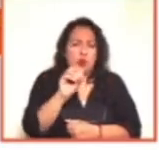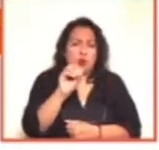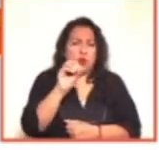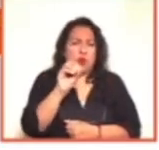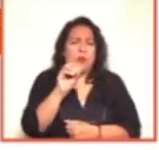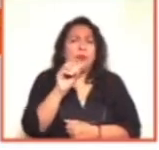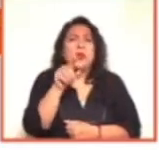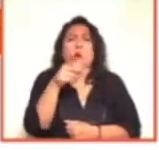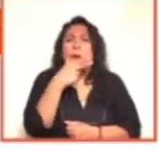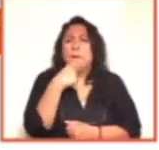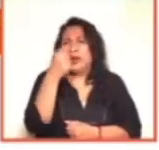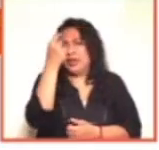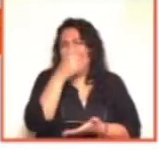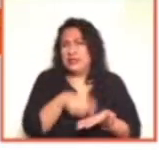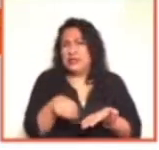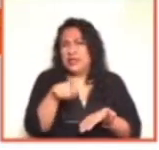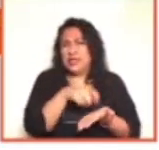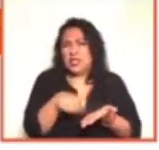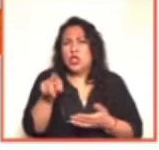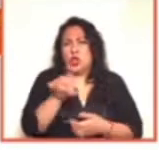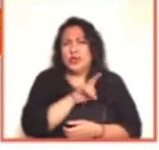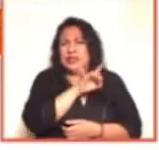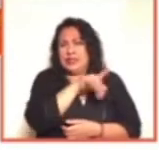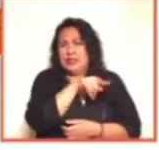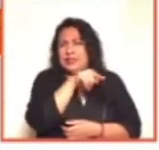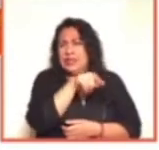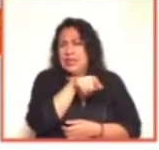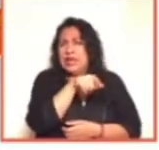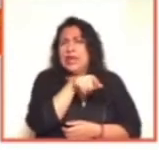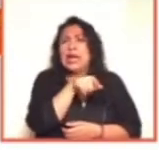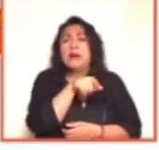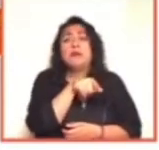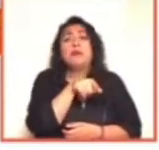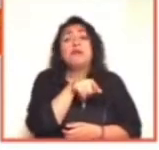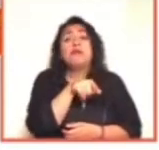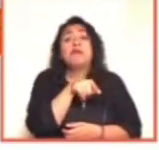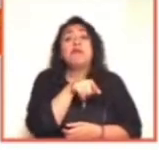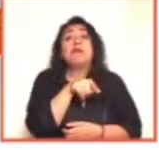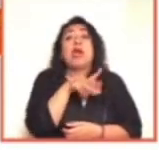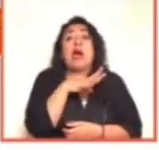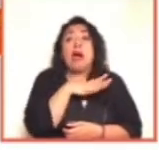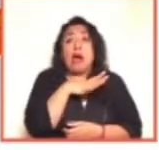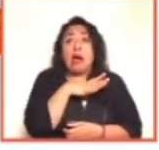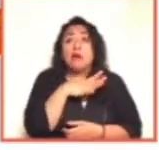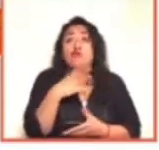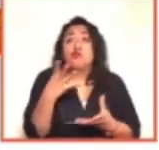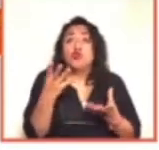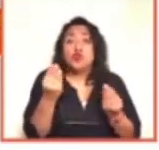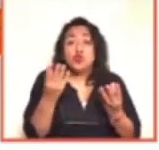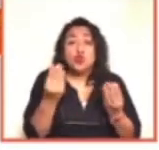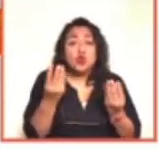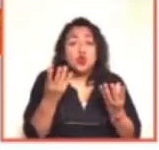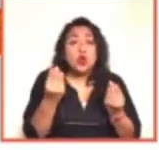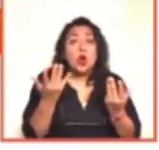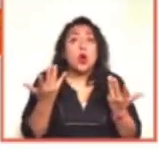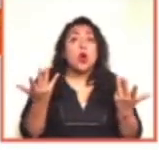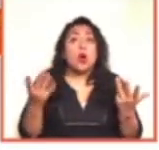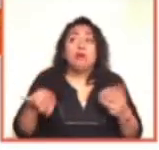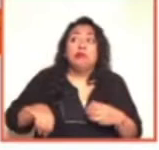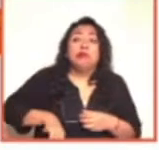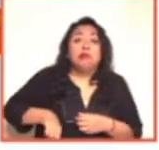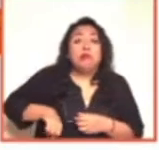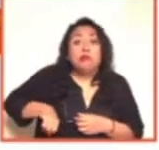un escritor chileno que ha despertado mucho interés